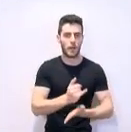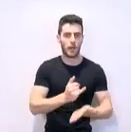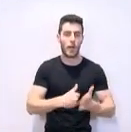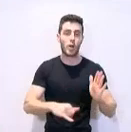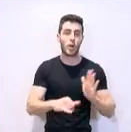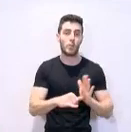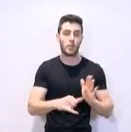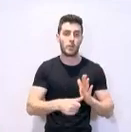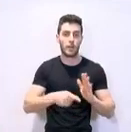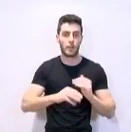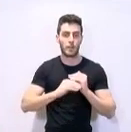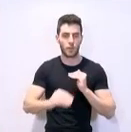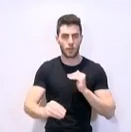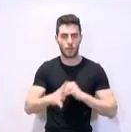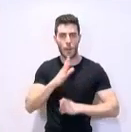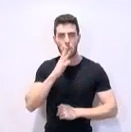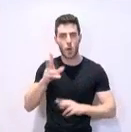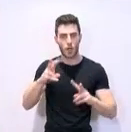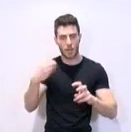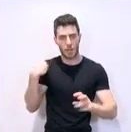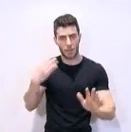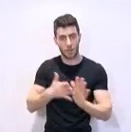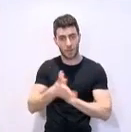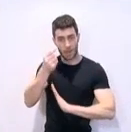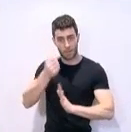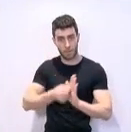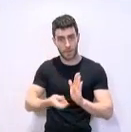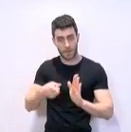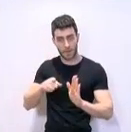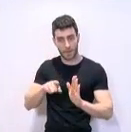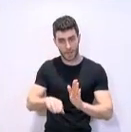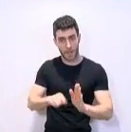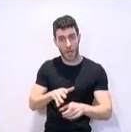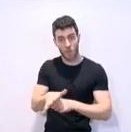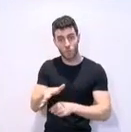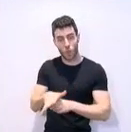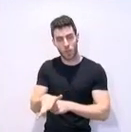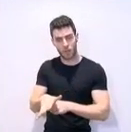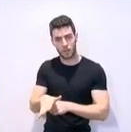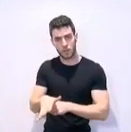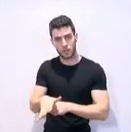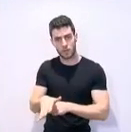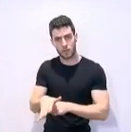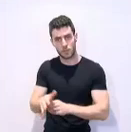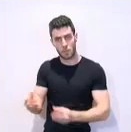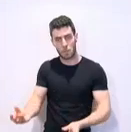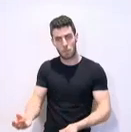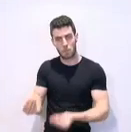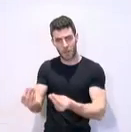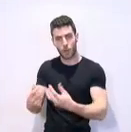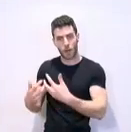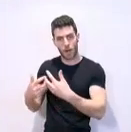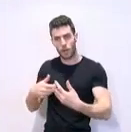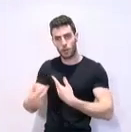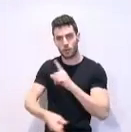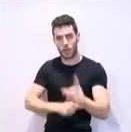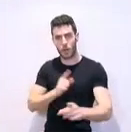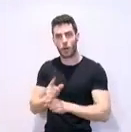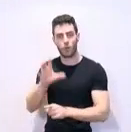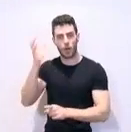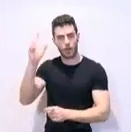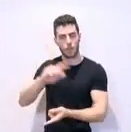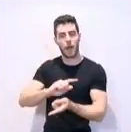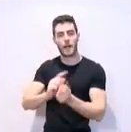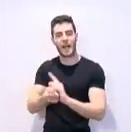y sostenible, porque eso son medidas que redundan también en una mejora de la lucha contra el cambio